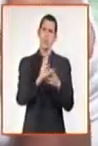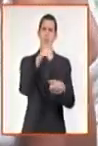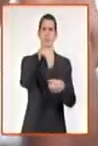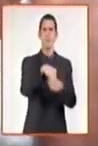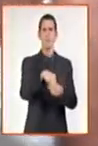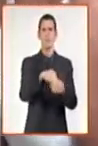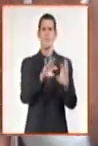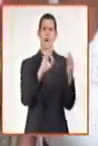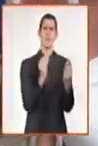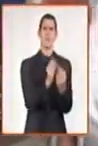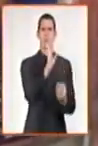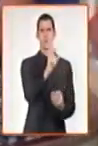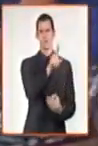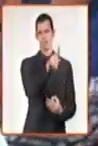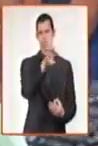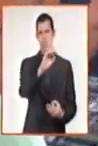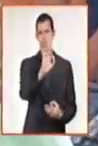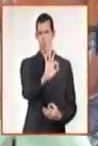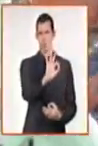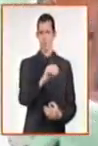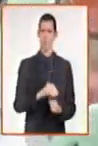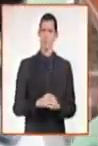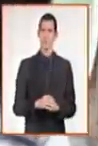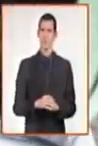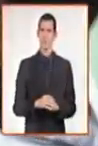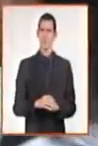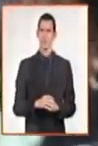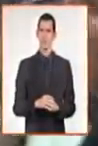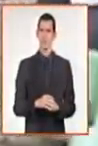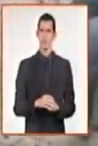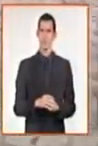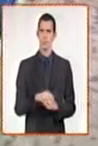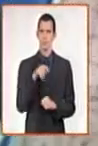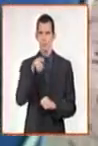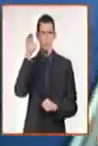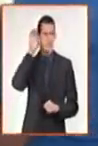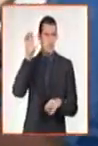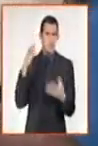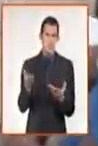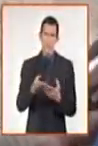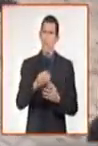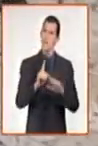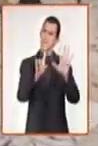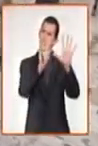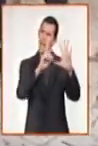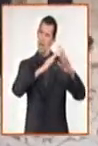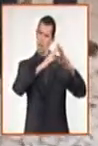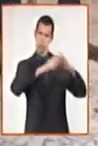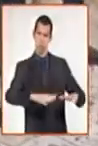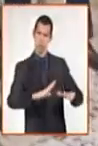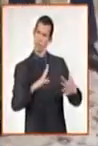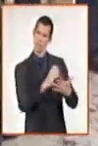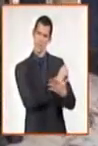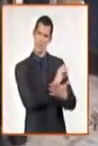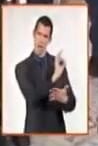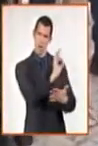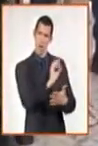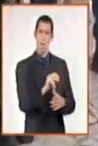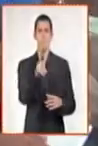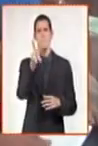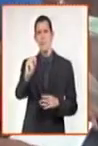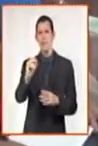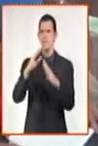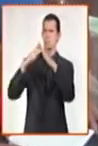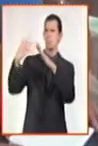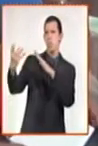locales. Conoció que las principales afectaciones se registraron en la vivienda, con 6 derrumbes totales, 20 parciales y 5